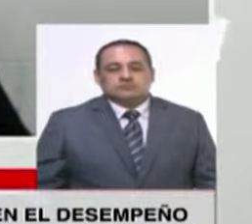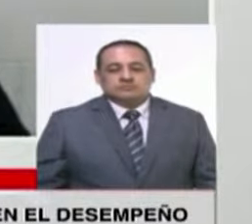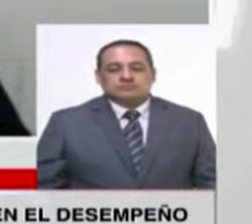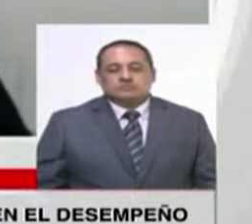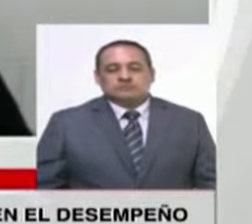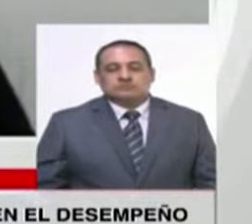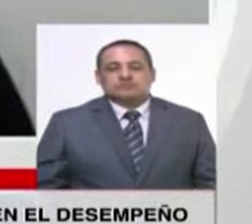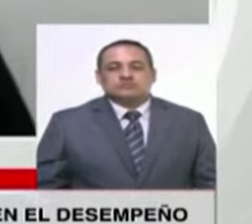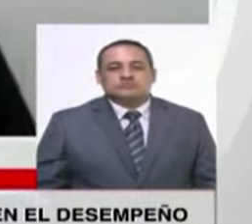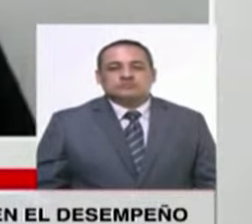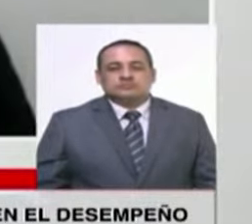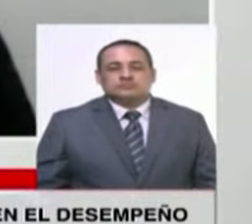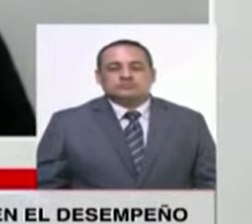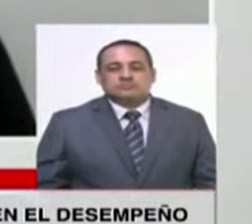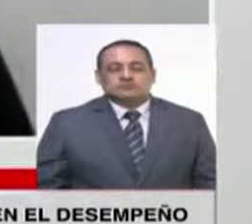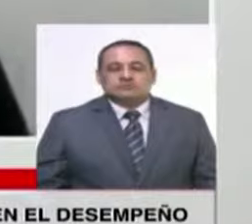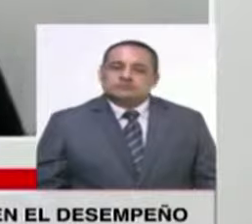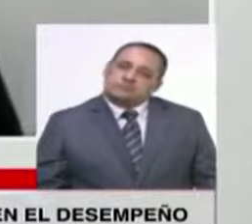Señor...